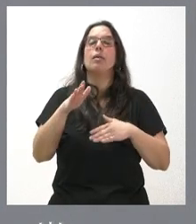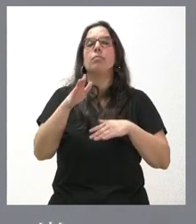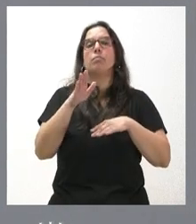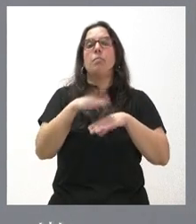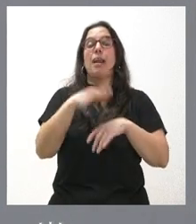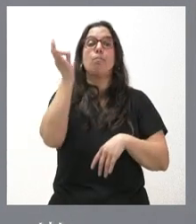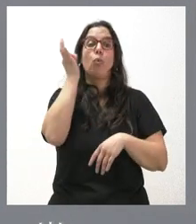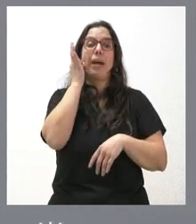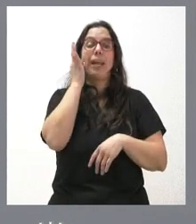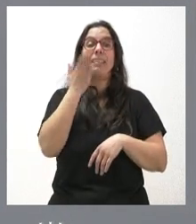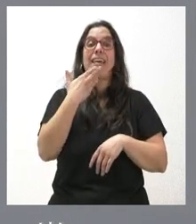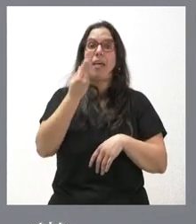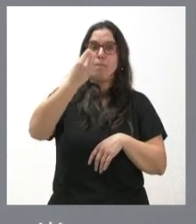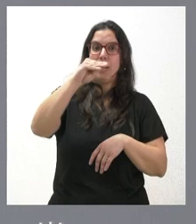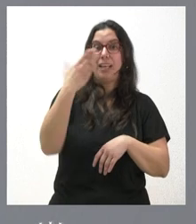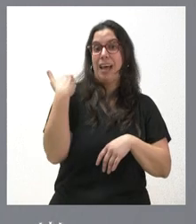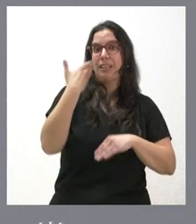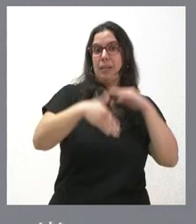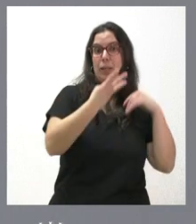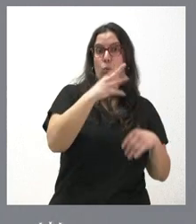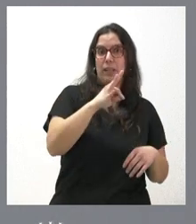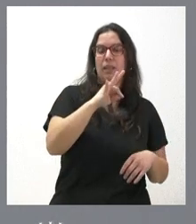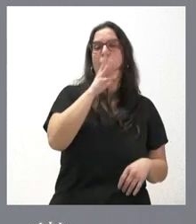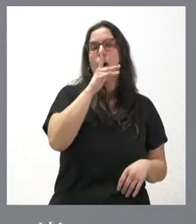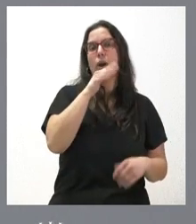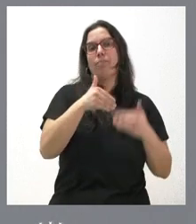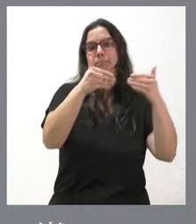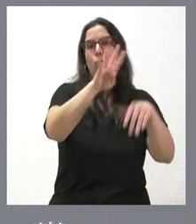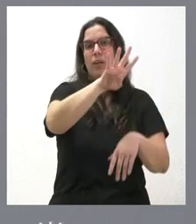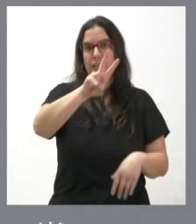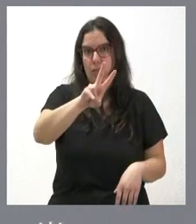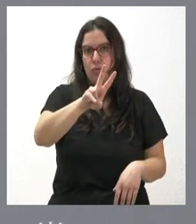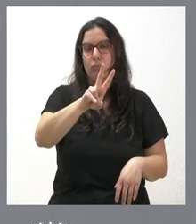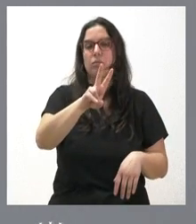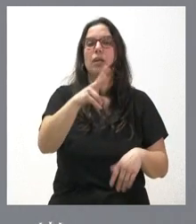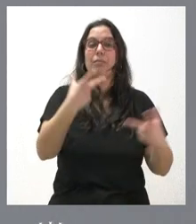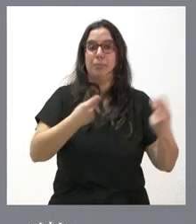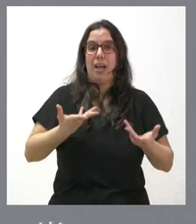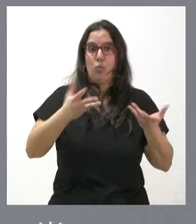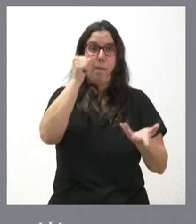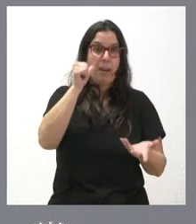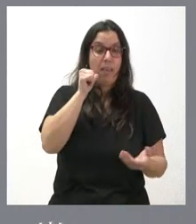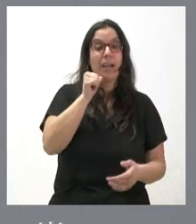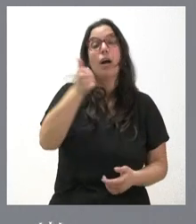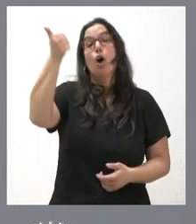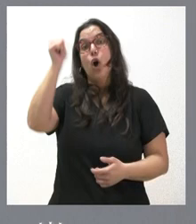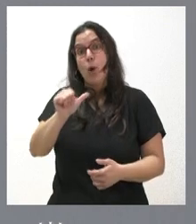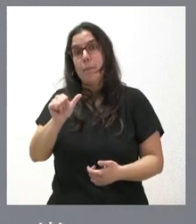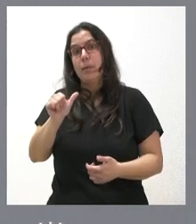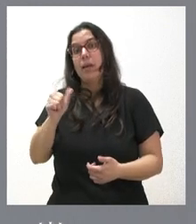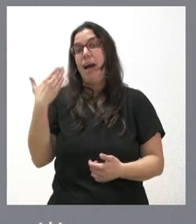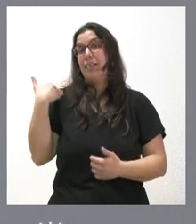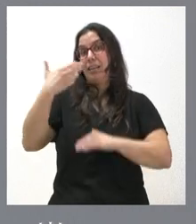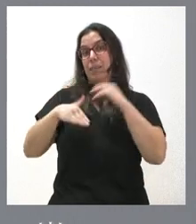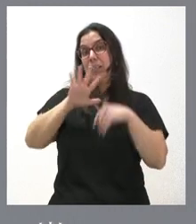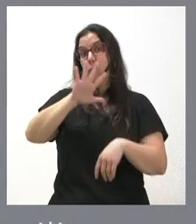mujeres se pasará de 40 a 42 años para poder abordar estos tratamientos gratuitos de reproducción asistida y en el caso de los hombres de 55